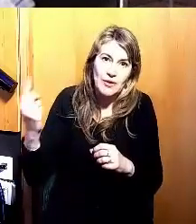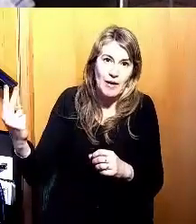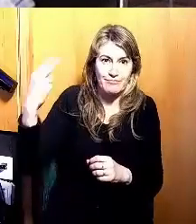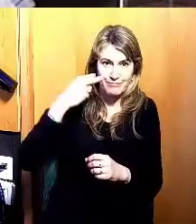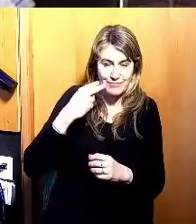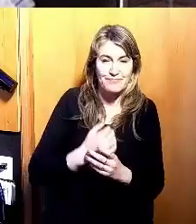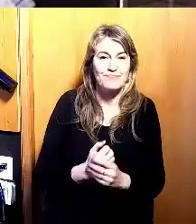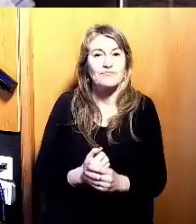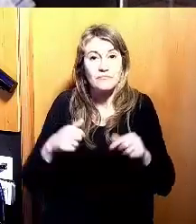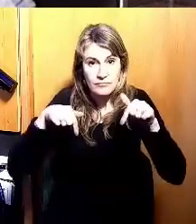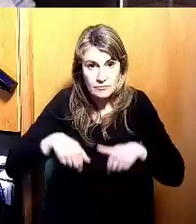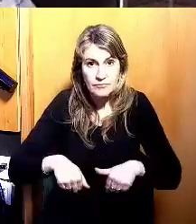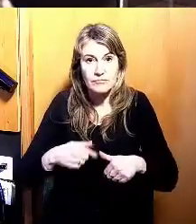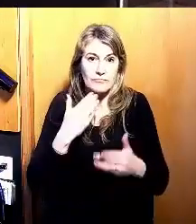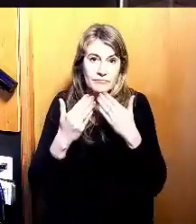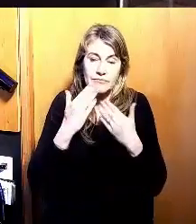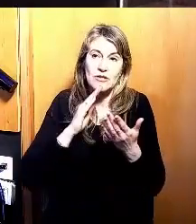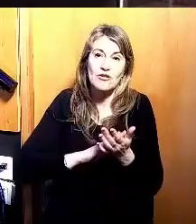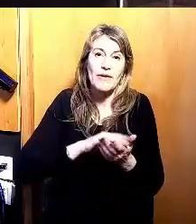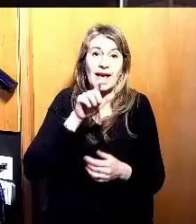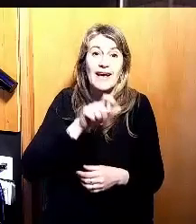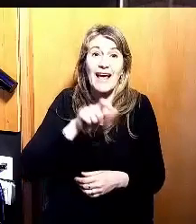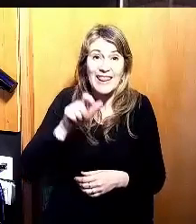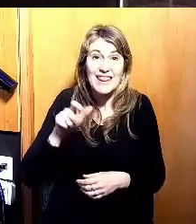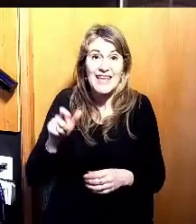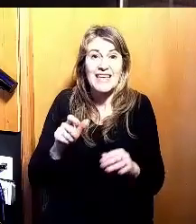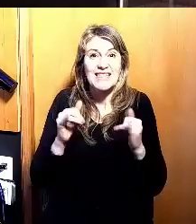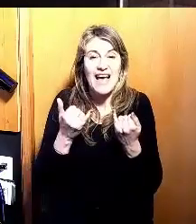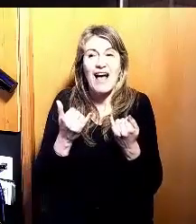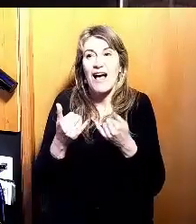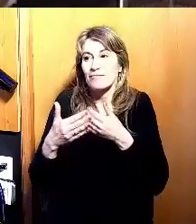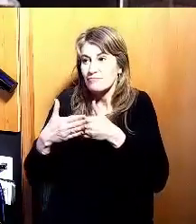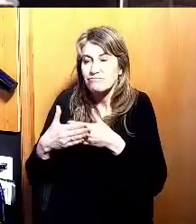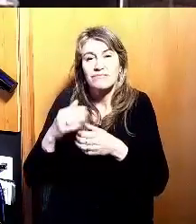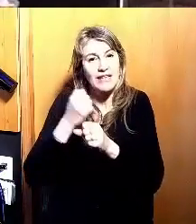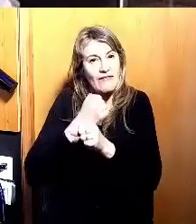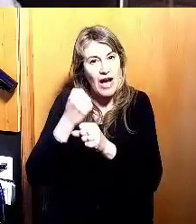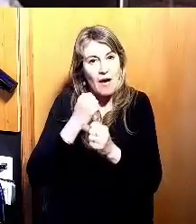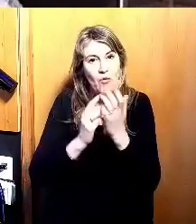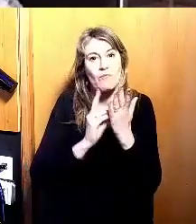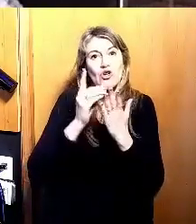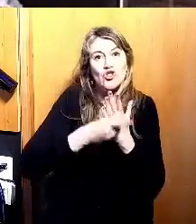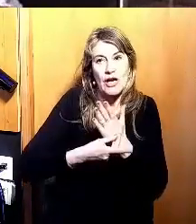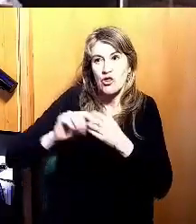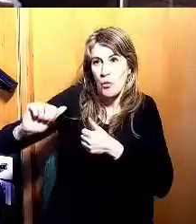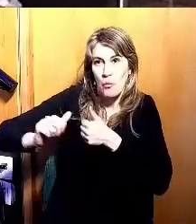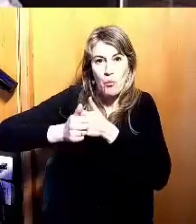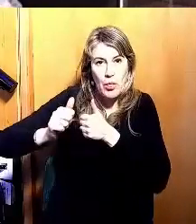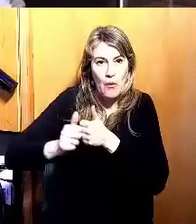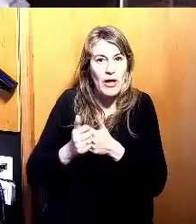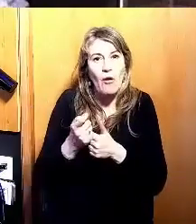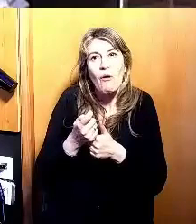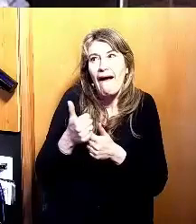toca hablar en realidad con gente que más o menos hemos estado cerca trabajando en distintos proyectos y si no, pegando en el palo